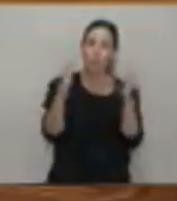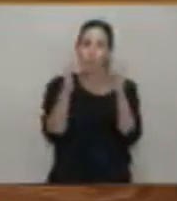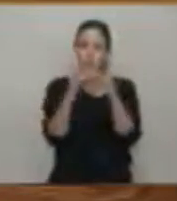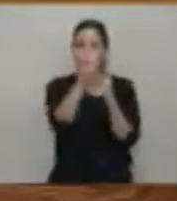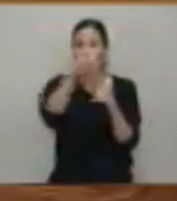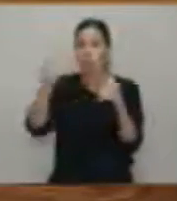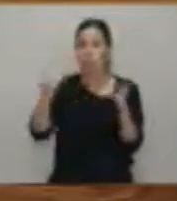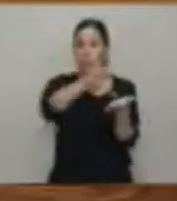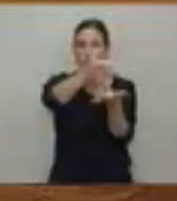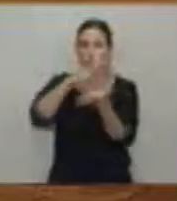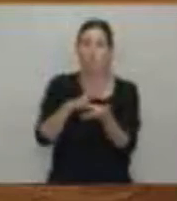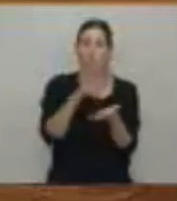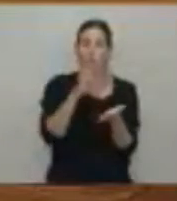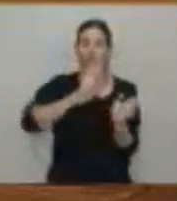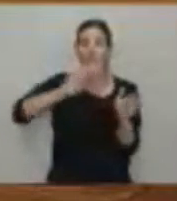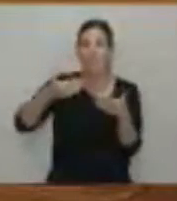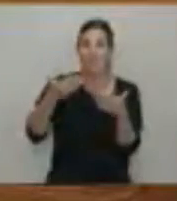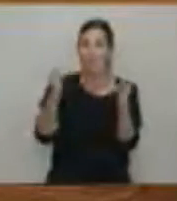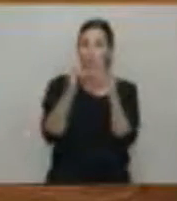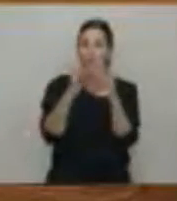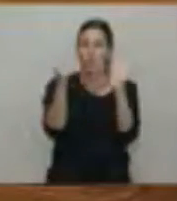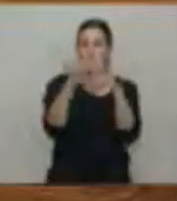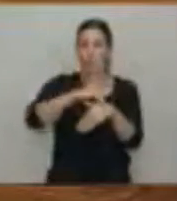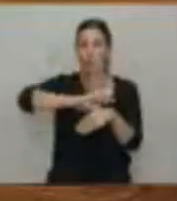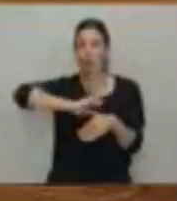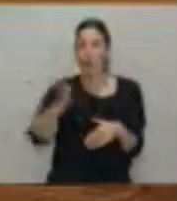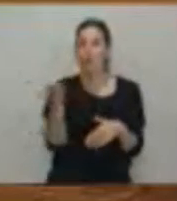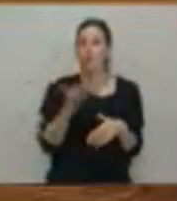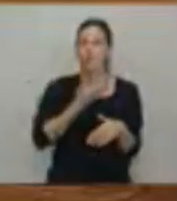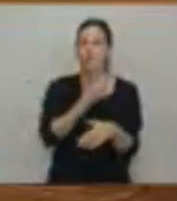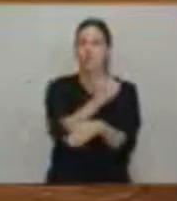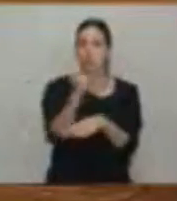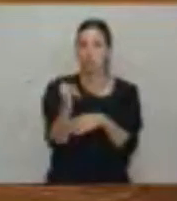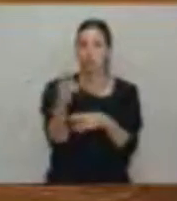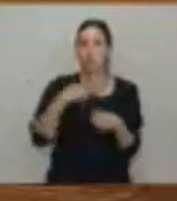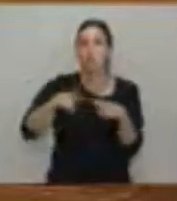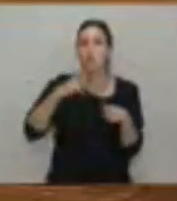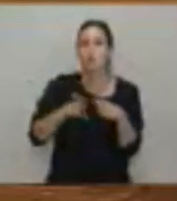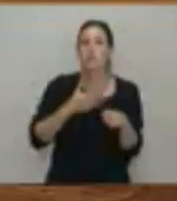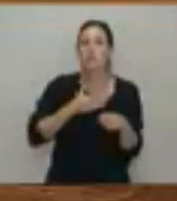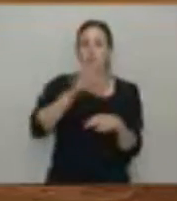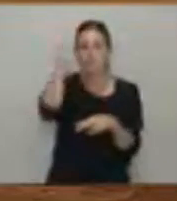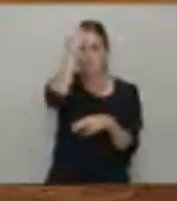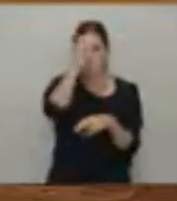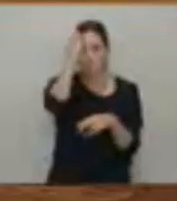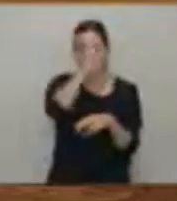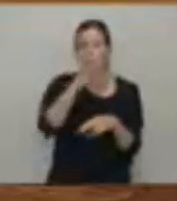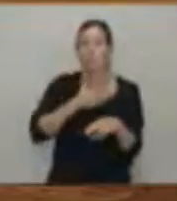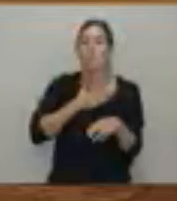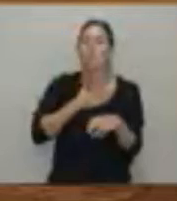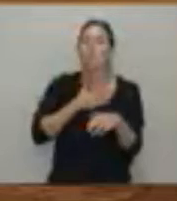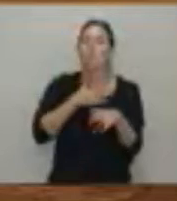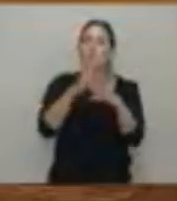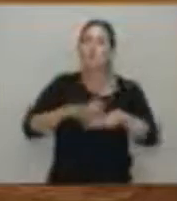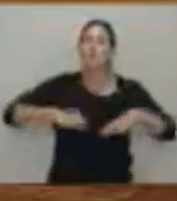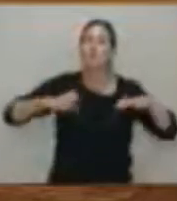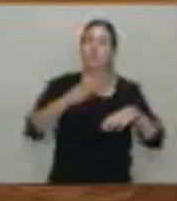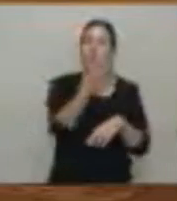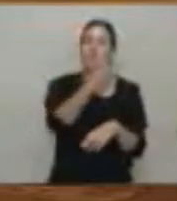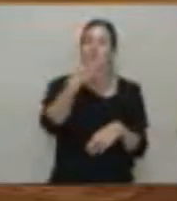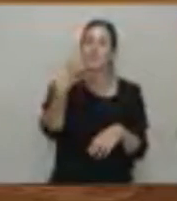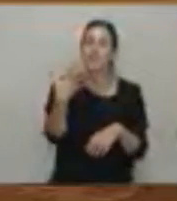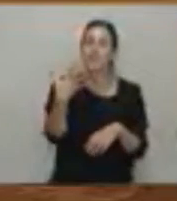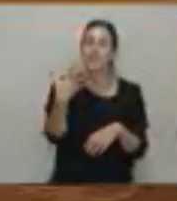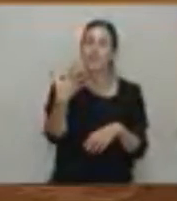salimos mal parados el conjunto de las instituciones. A nuestro juicio, un Parlamento con 35 diputados